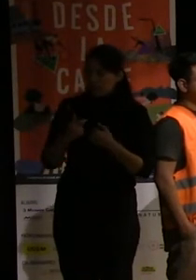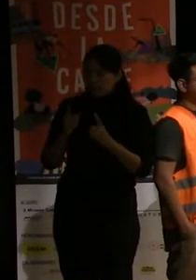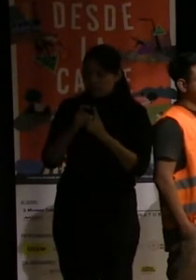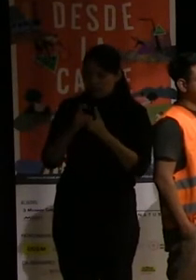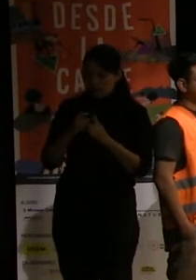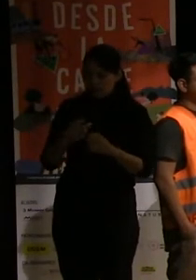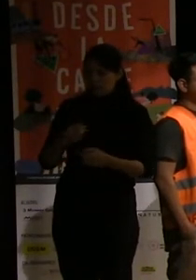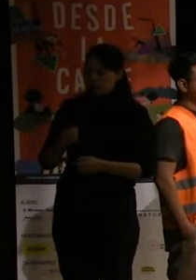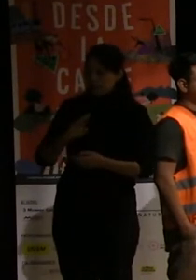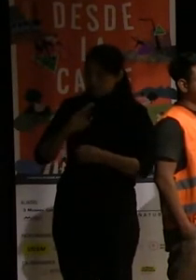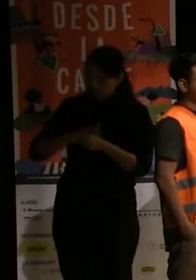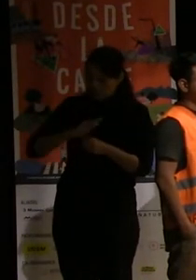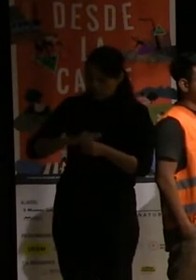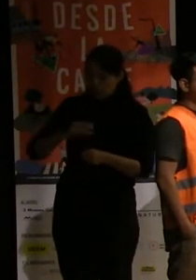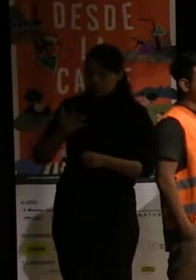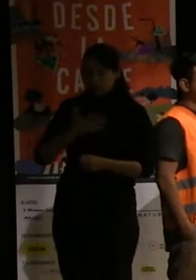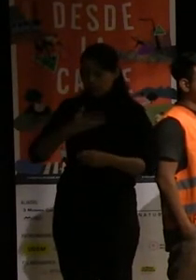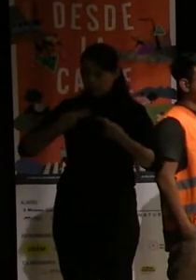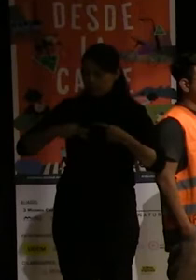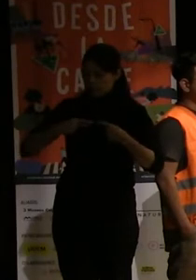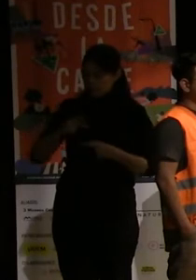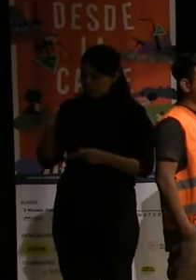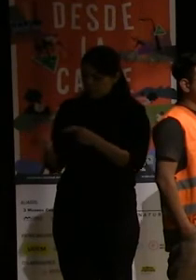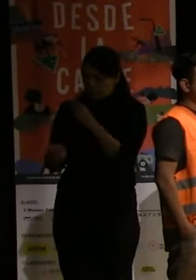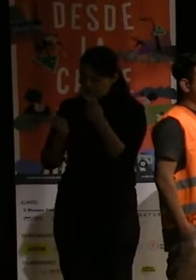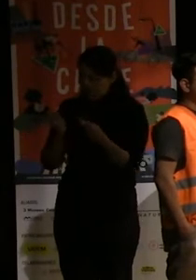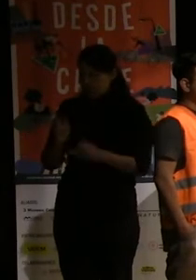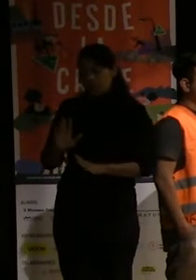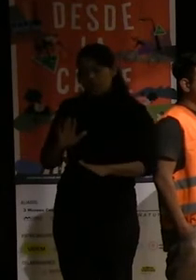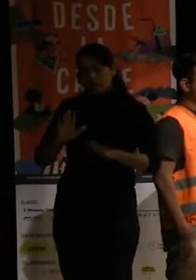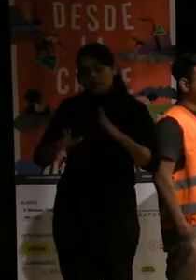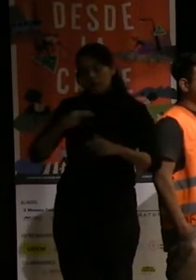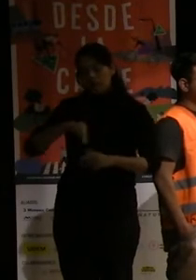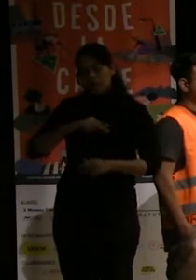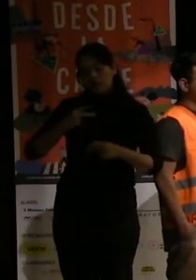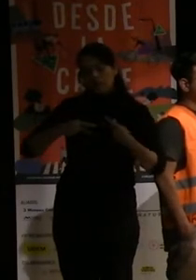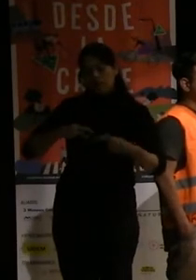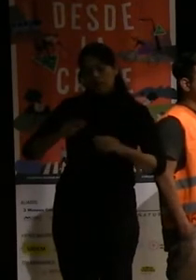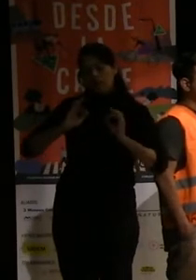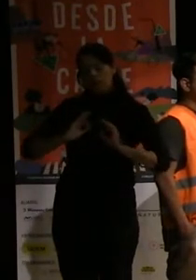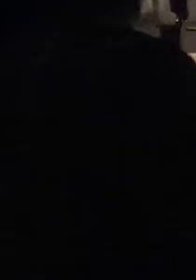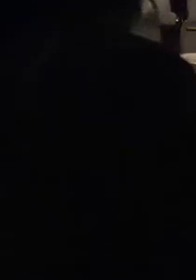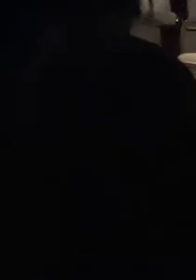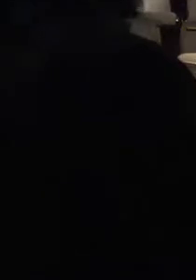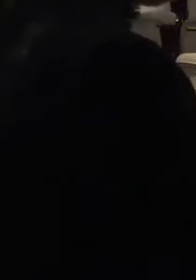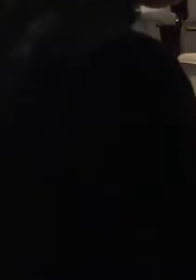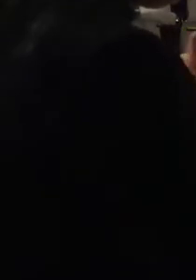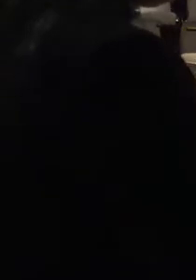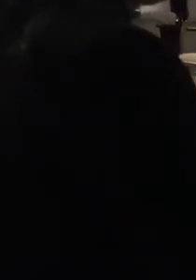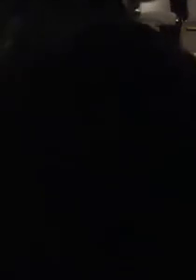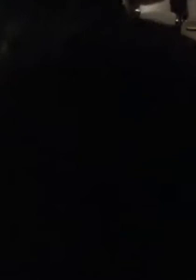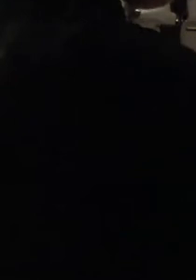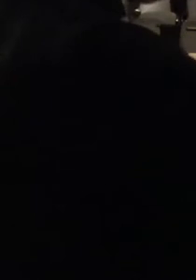tengamos una sociedad donde cuestione más cosas estamos muy cómodos cómodas necesitamos entrar más en el modo